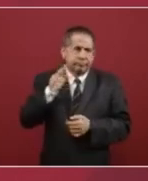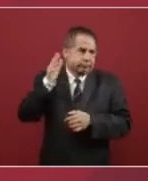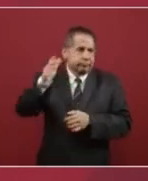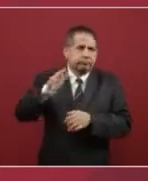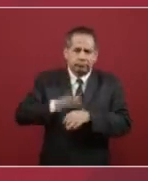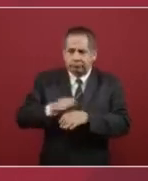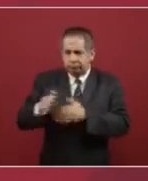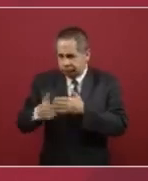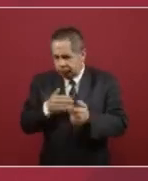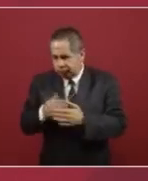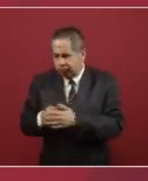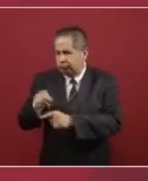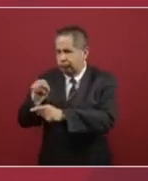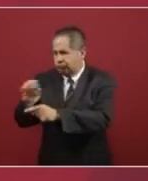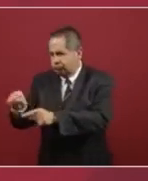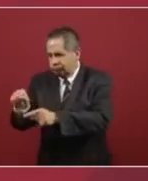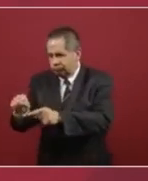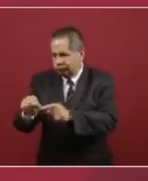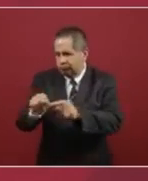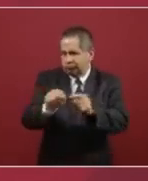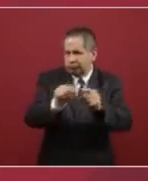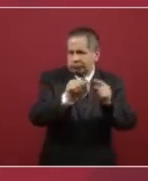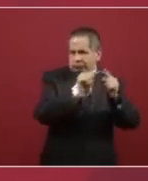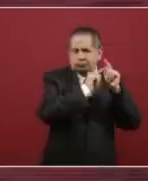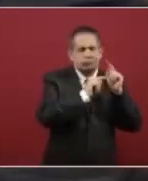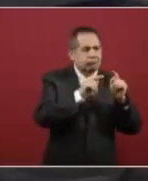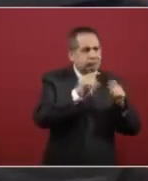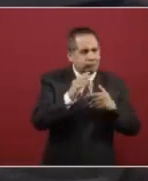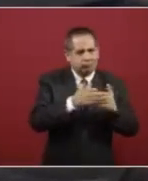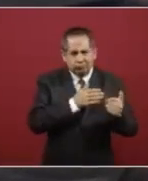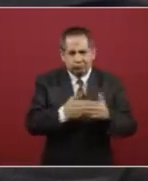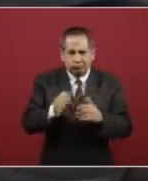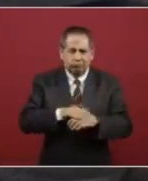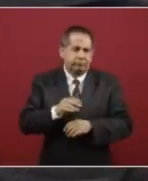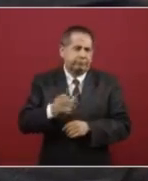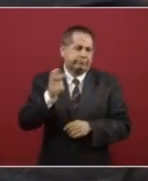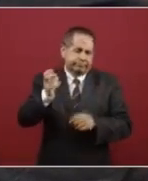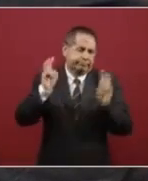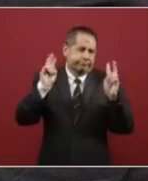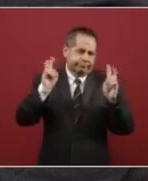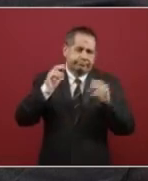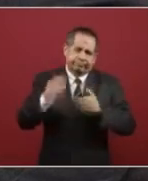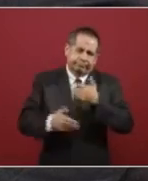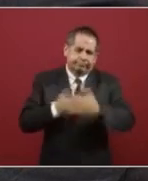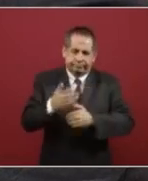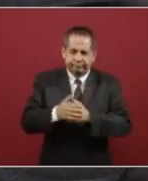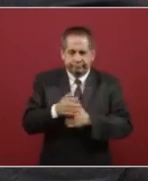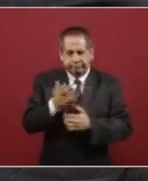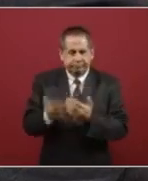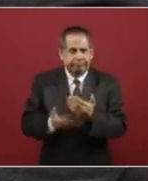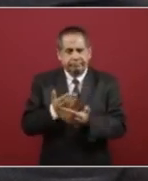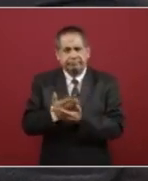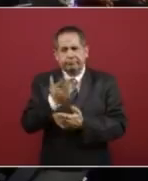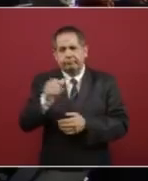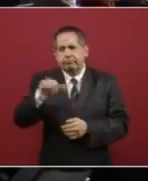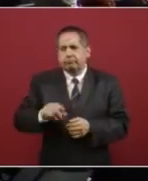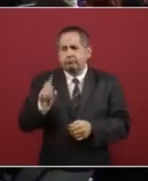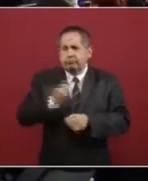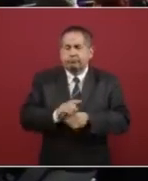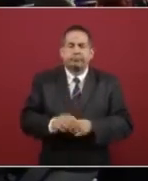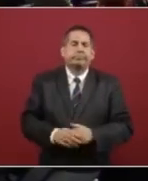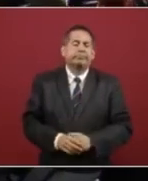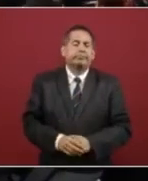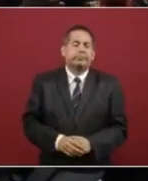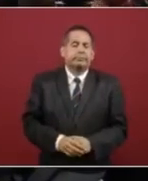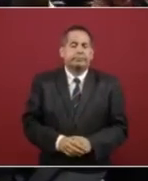modernizar desde abajo al país. Esos son de los temas que vamos a plantear el día de hoy.